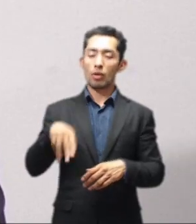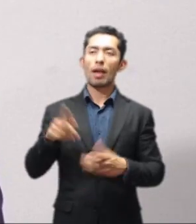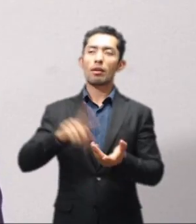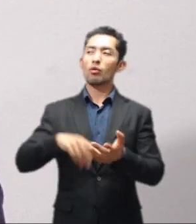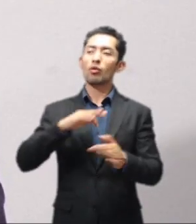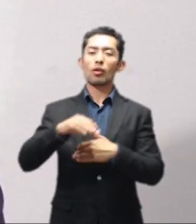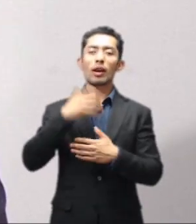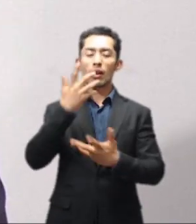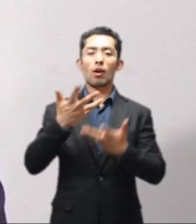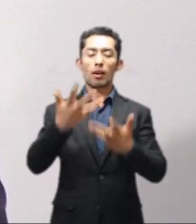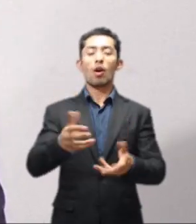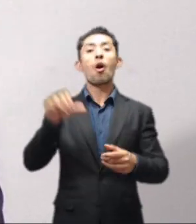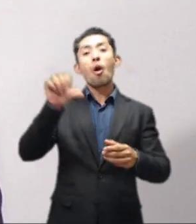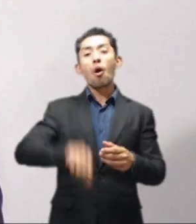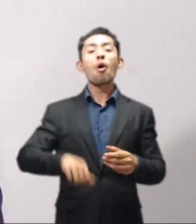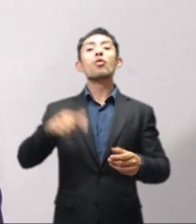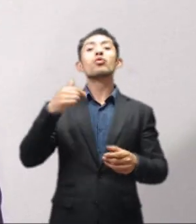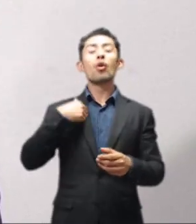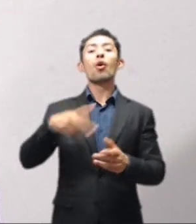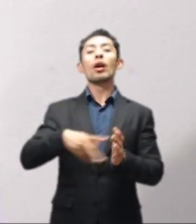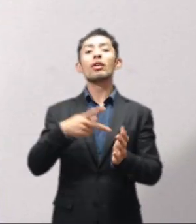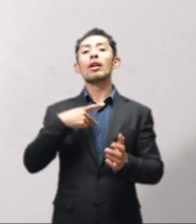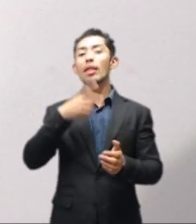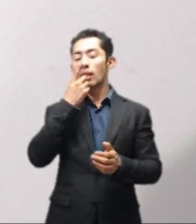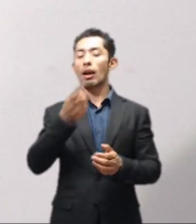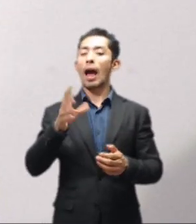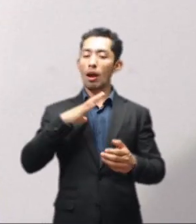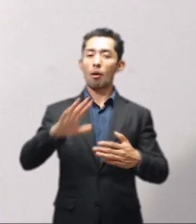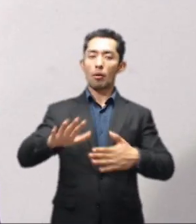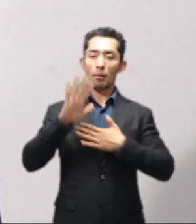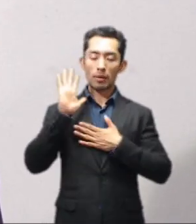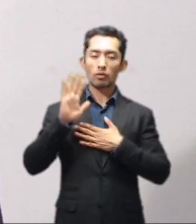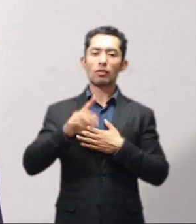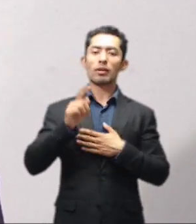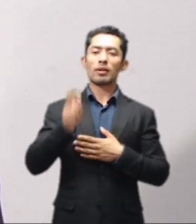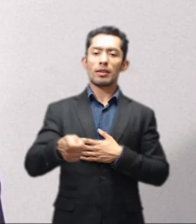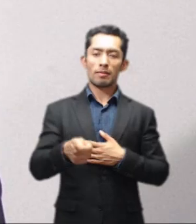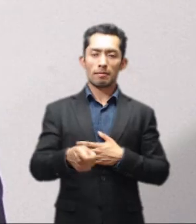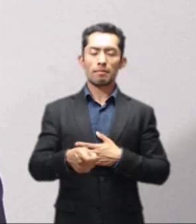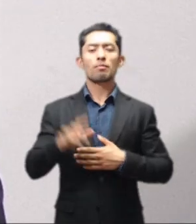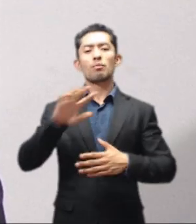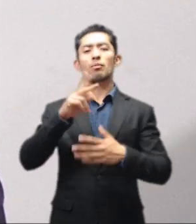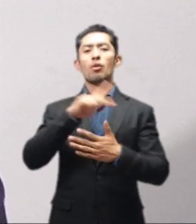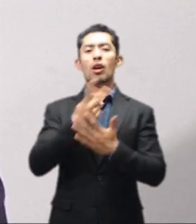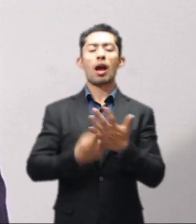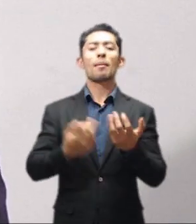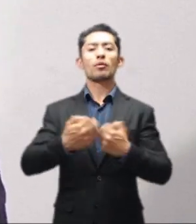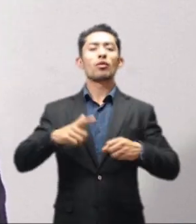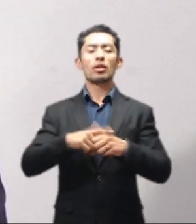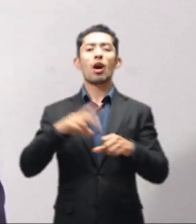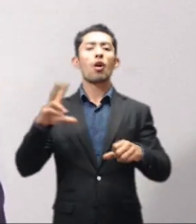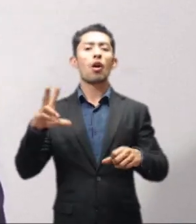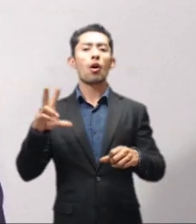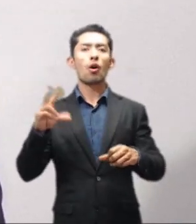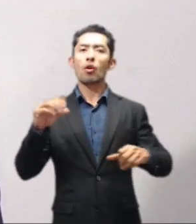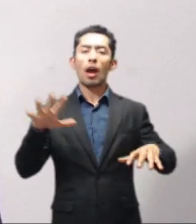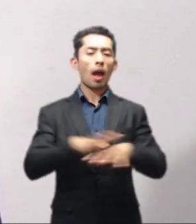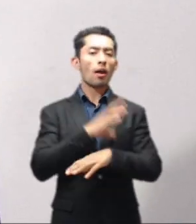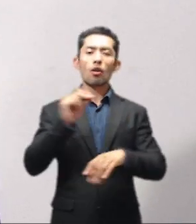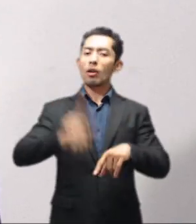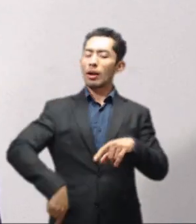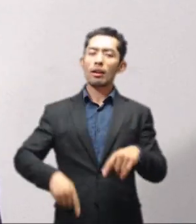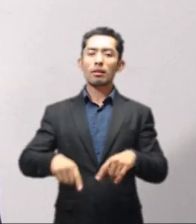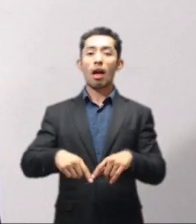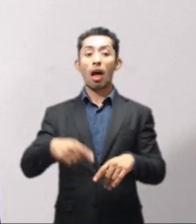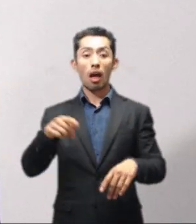merecemos Hoy les reitero mi compromiso los programas sociales no se cambian no se quitan no te